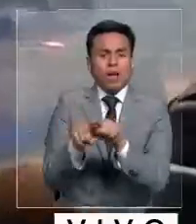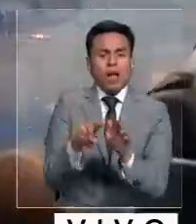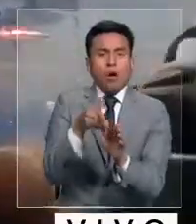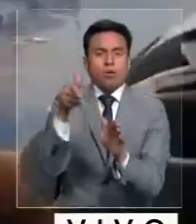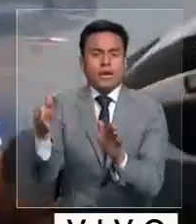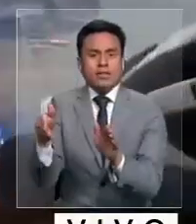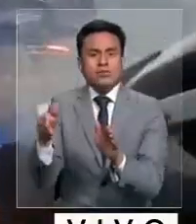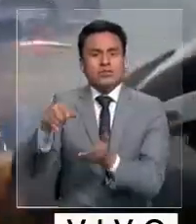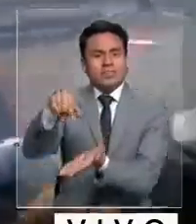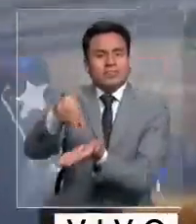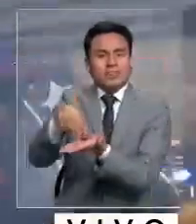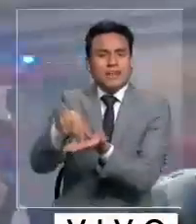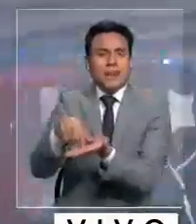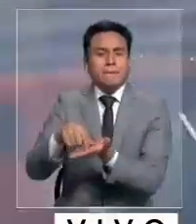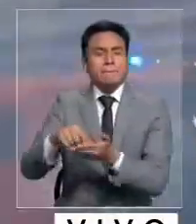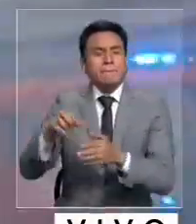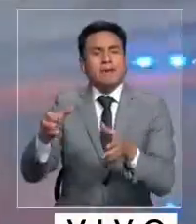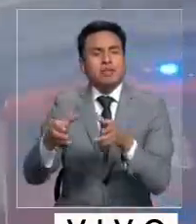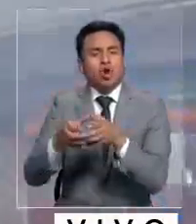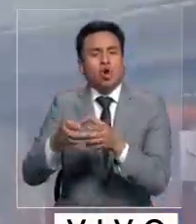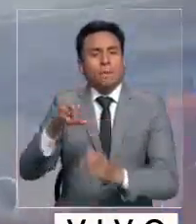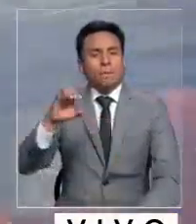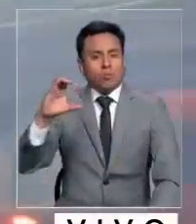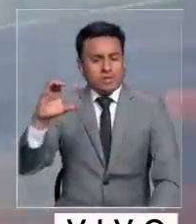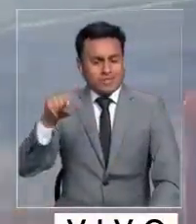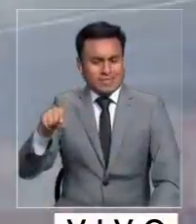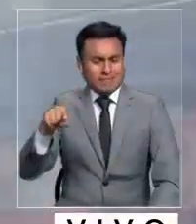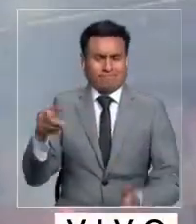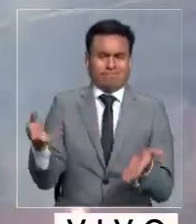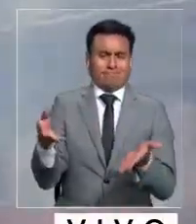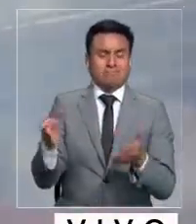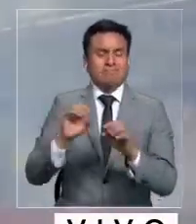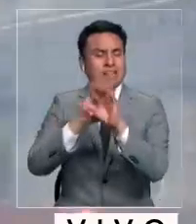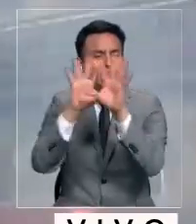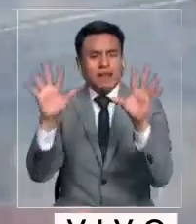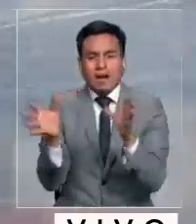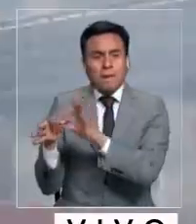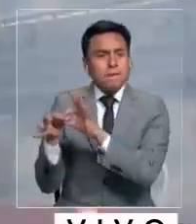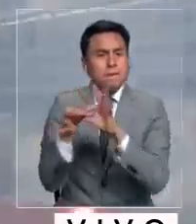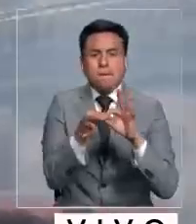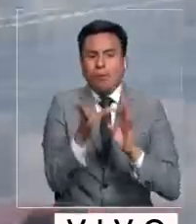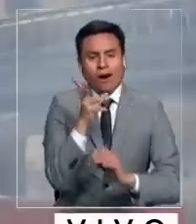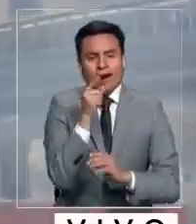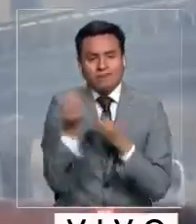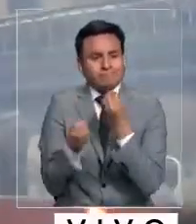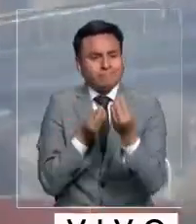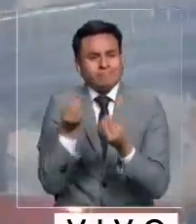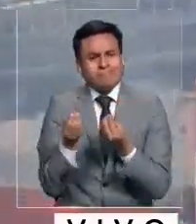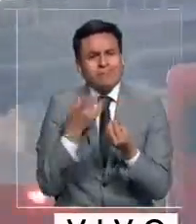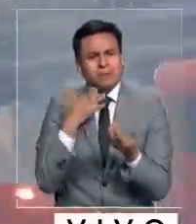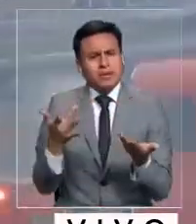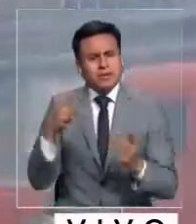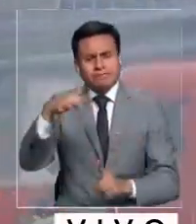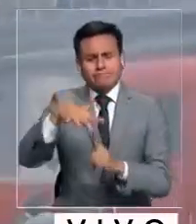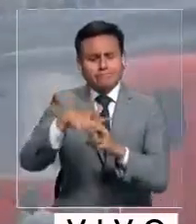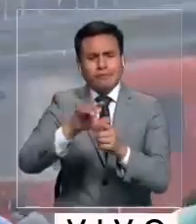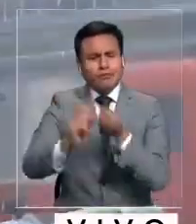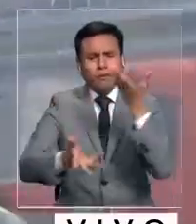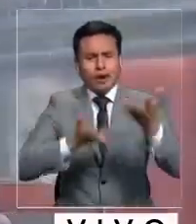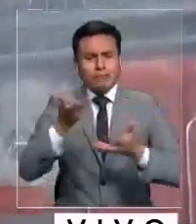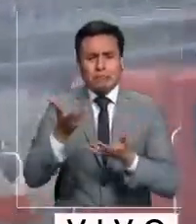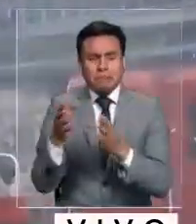de la sede del Partido Comunista. No hay claridad ni mayor información respecto a cuál fue el origen del